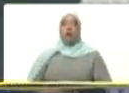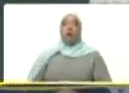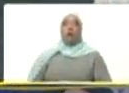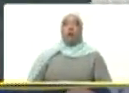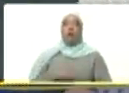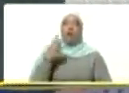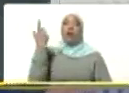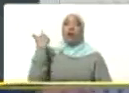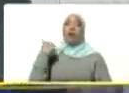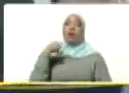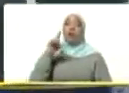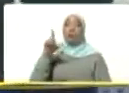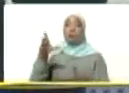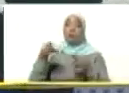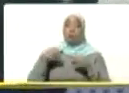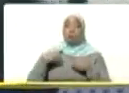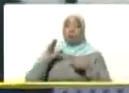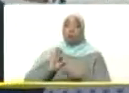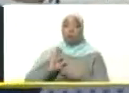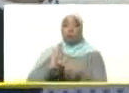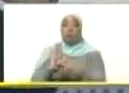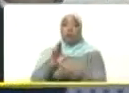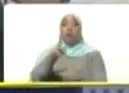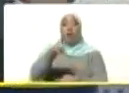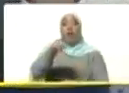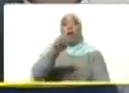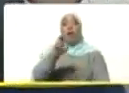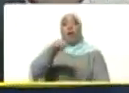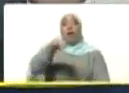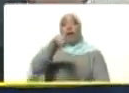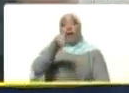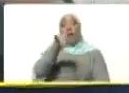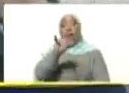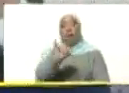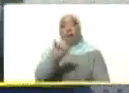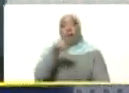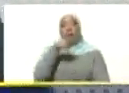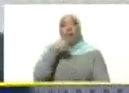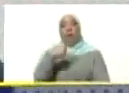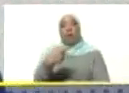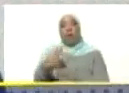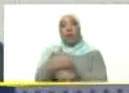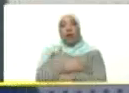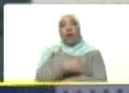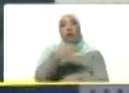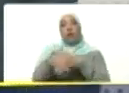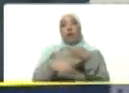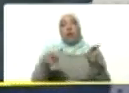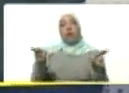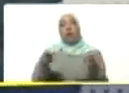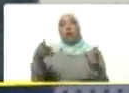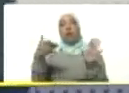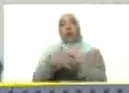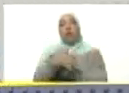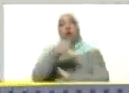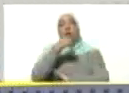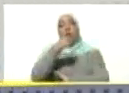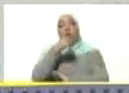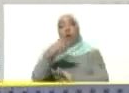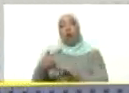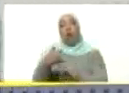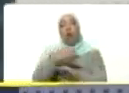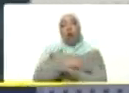Robert Frost, I shall be saying this. Diría esto. Ages and